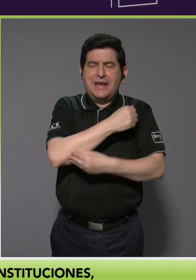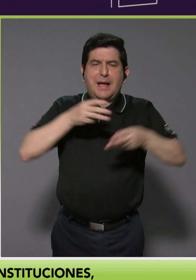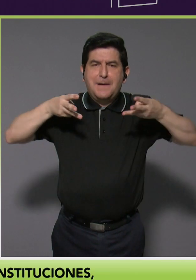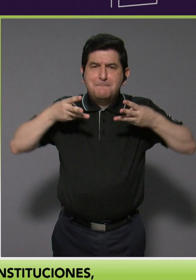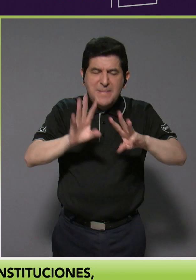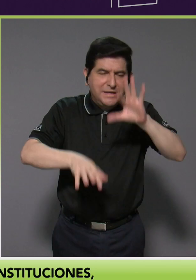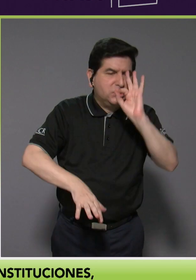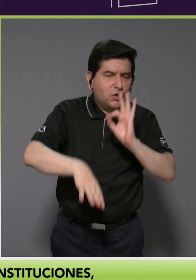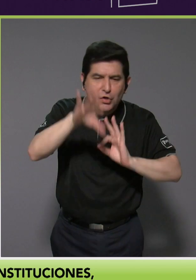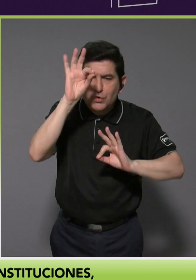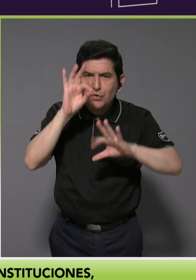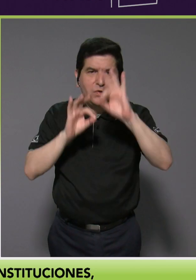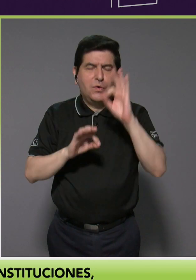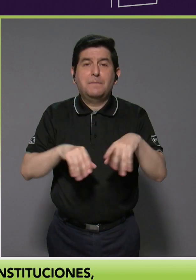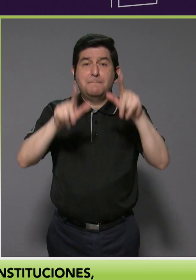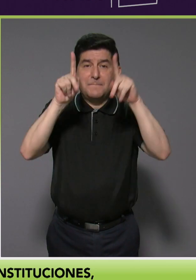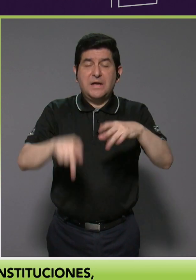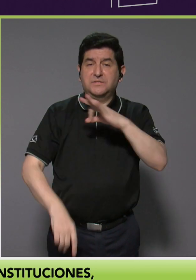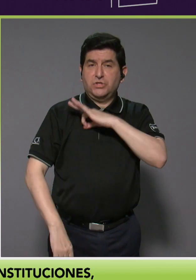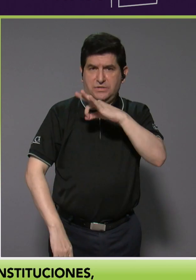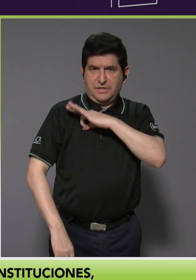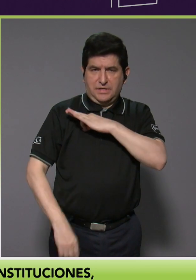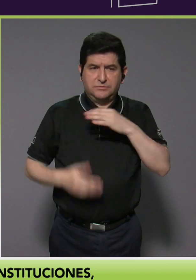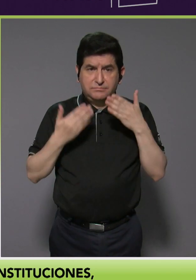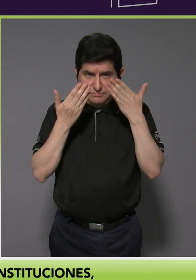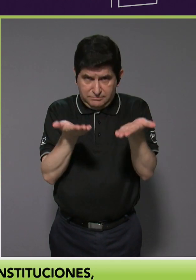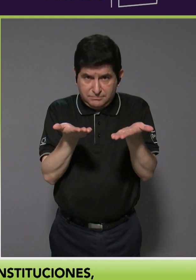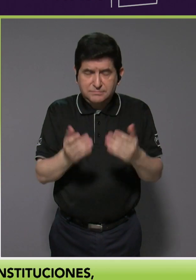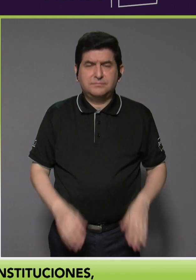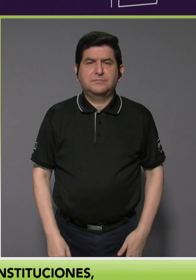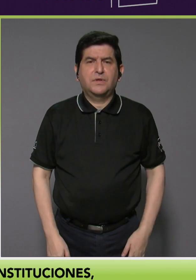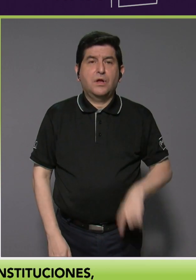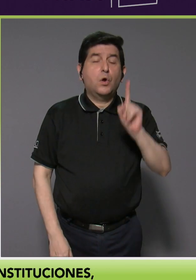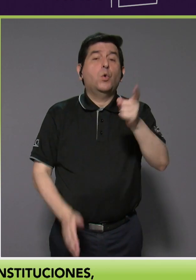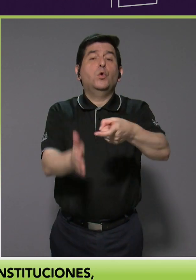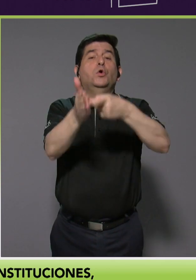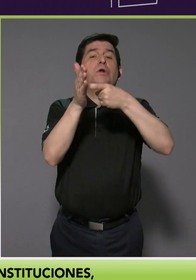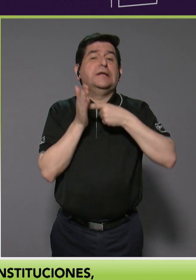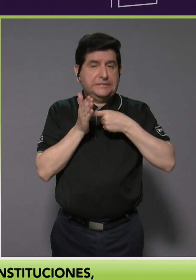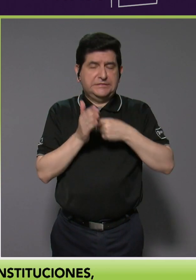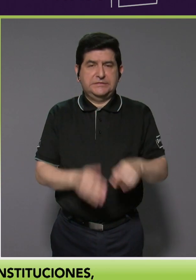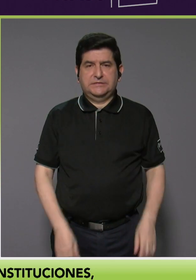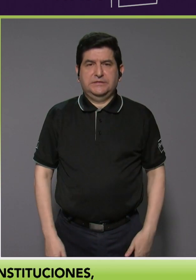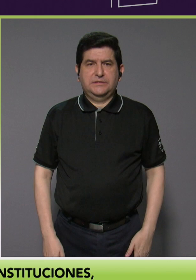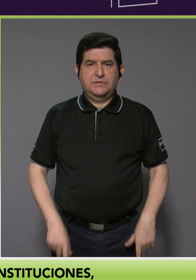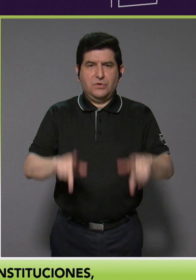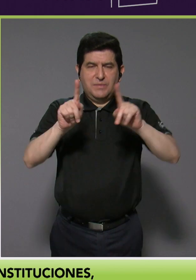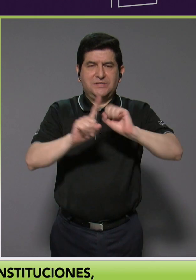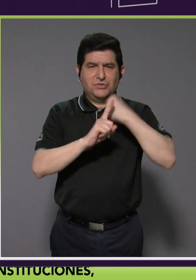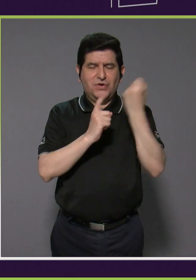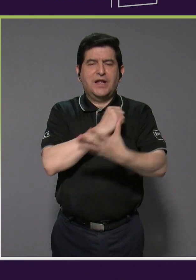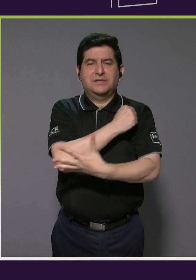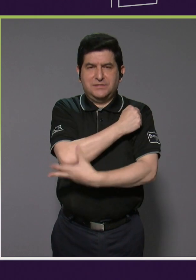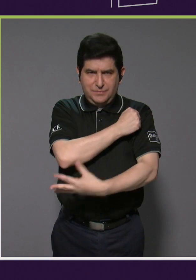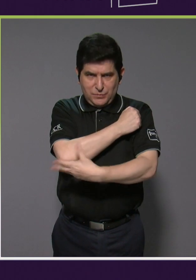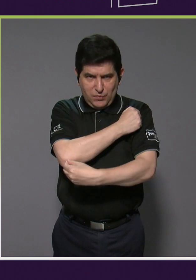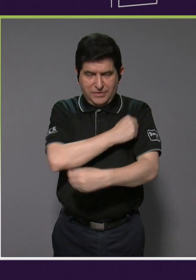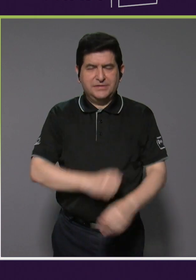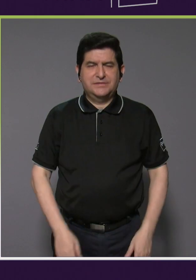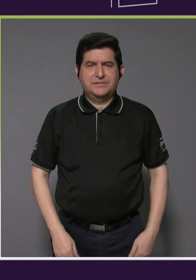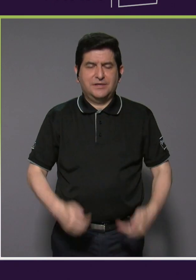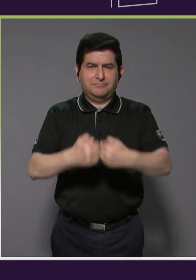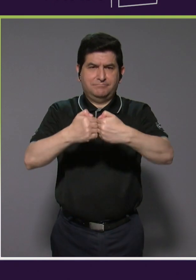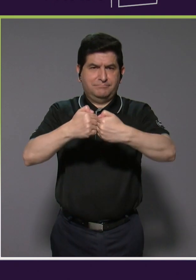de selección de las personas beneficiarias, uno de los requisitos es que se encuentren en pobreza.